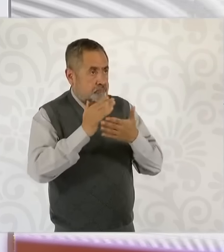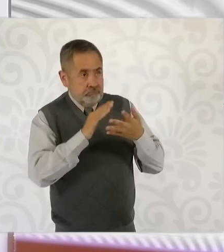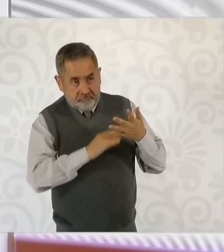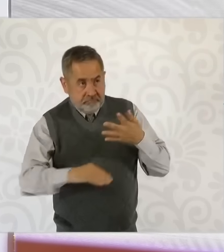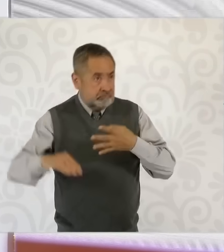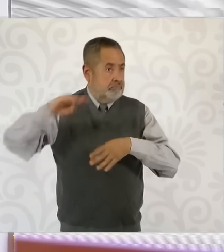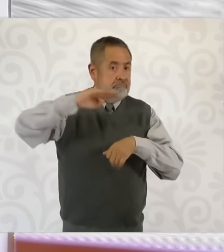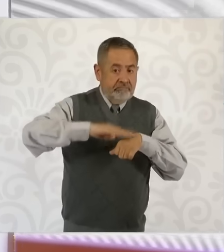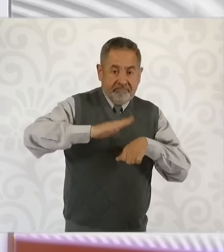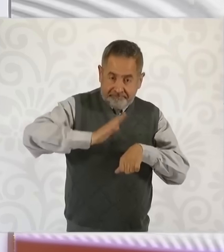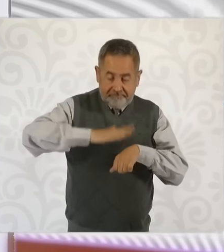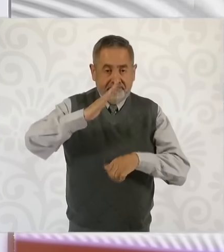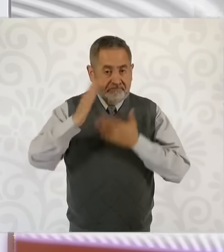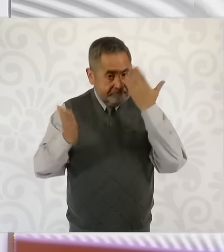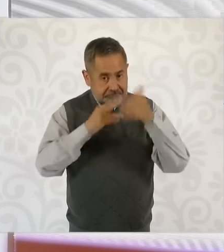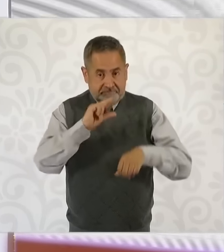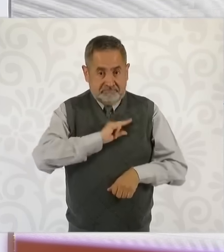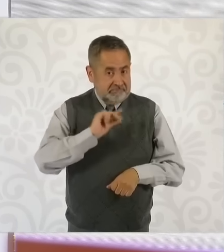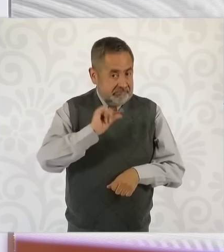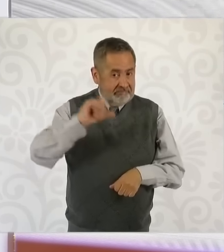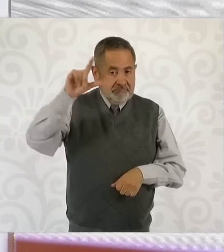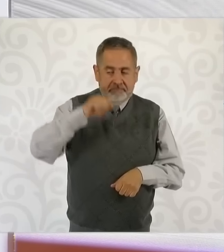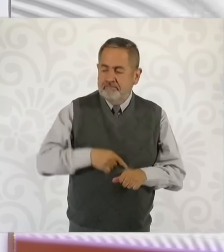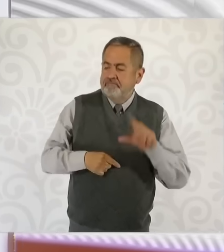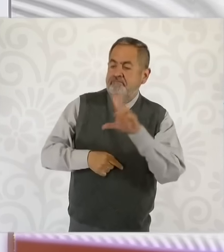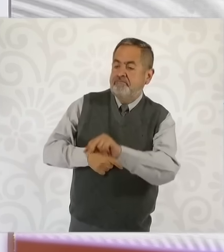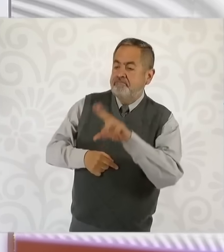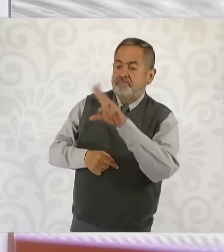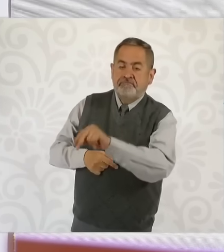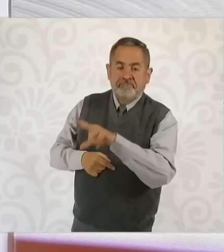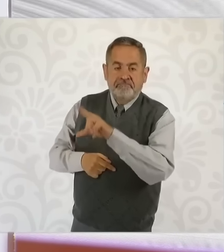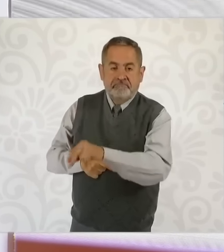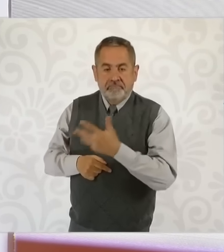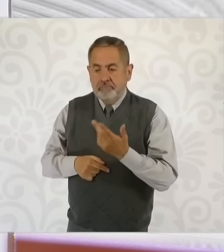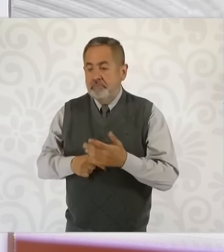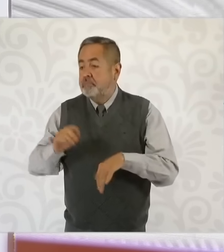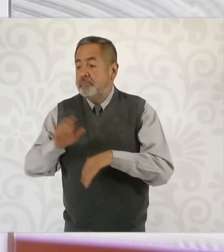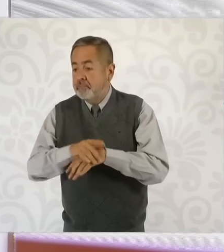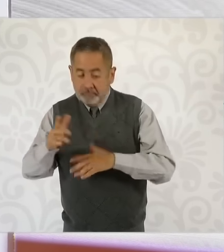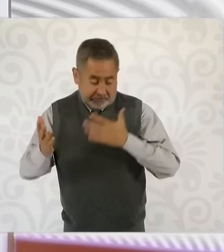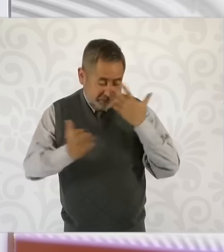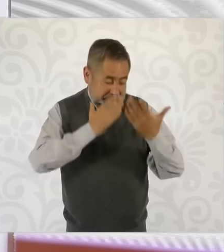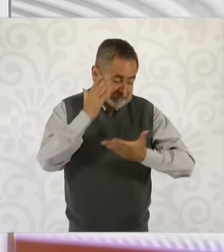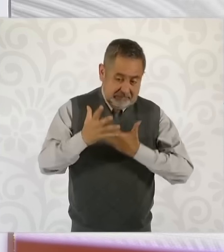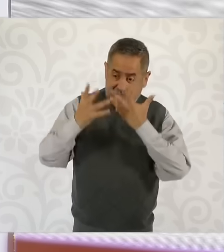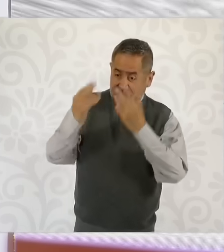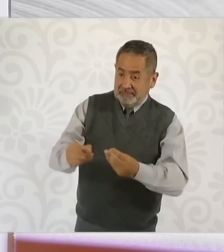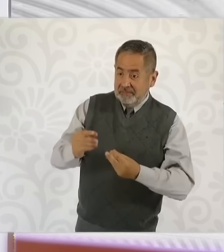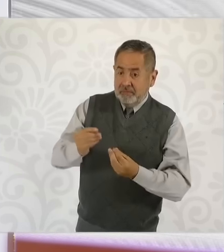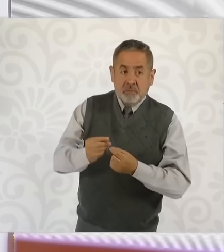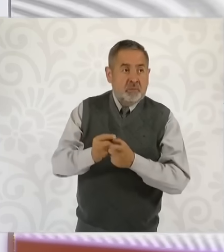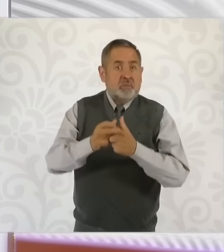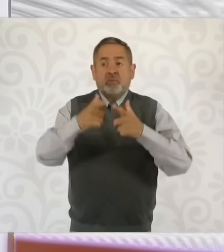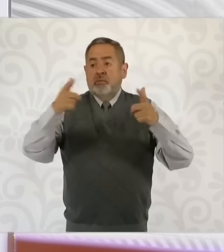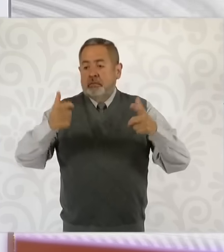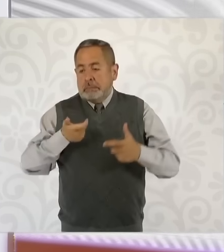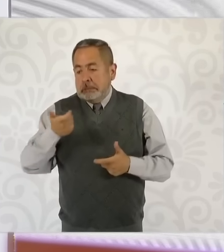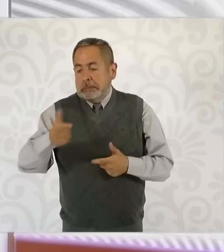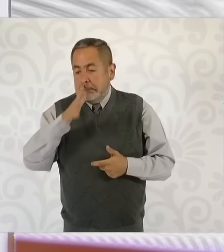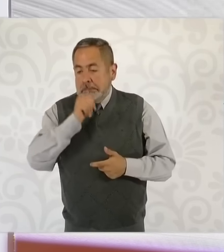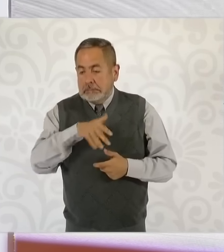que si se restringía el acceso iban a salir médicos de excelencia, cosa que es absurdo.